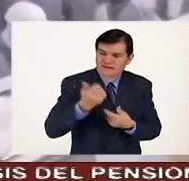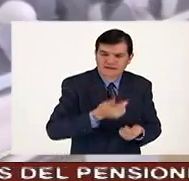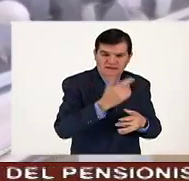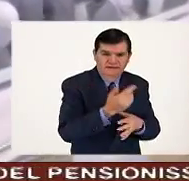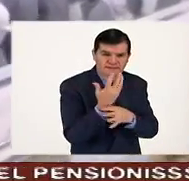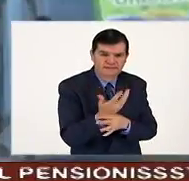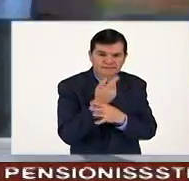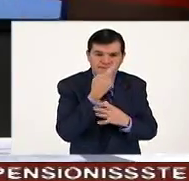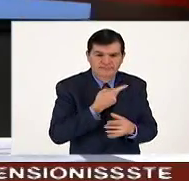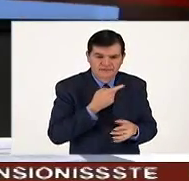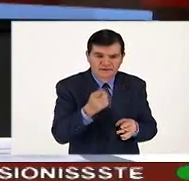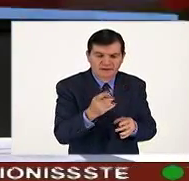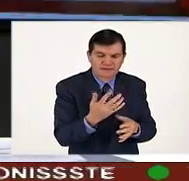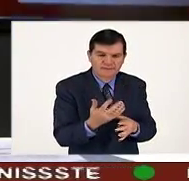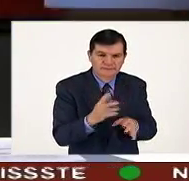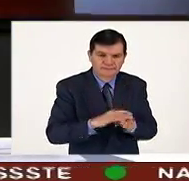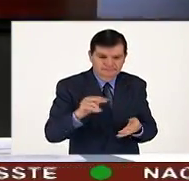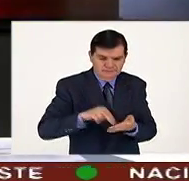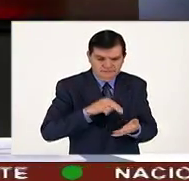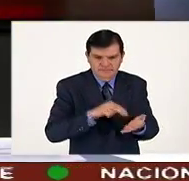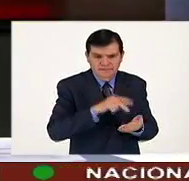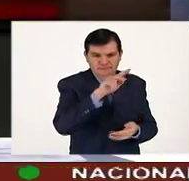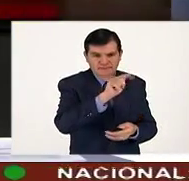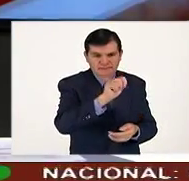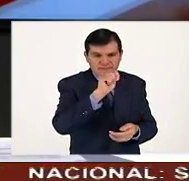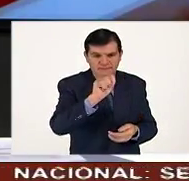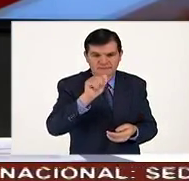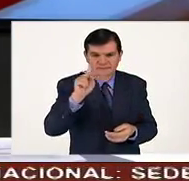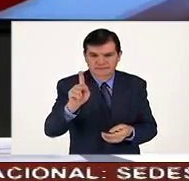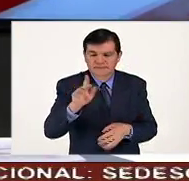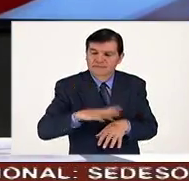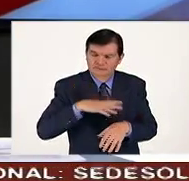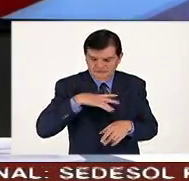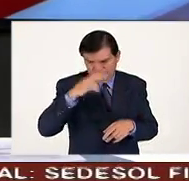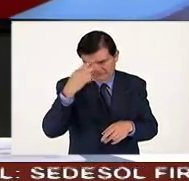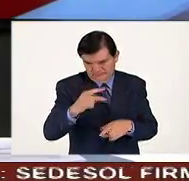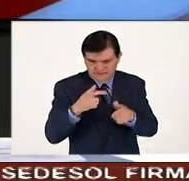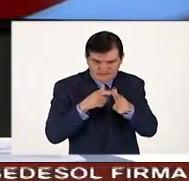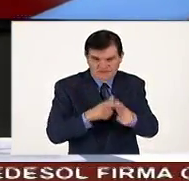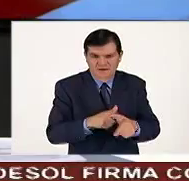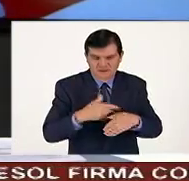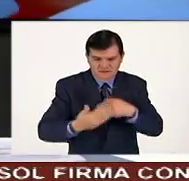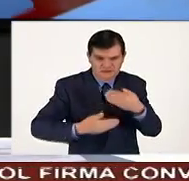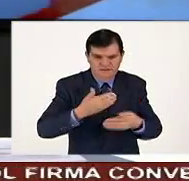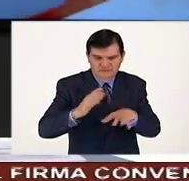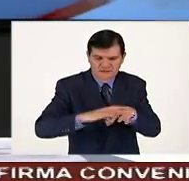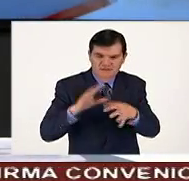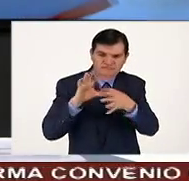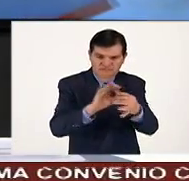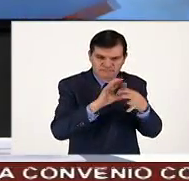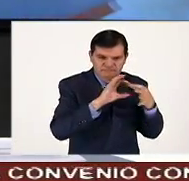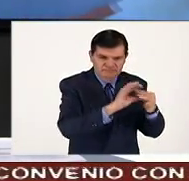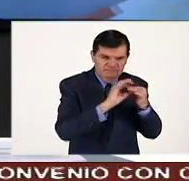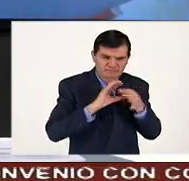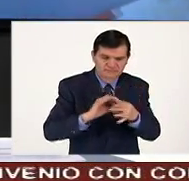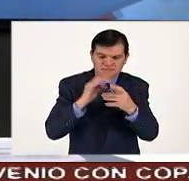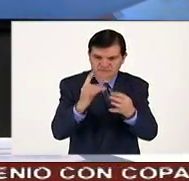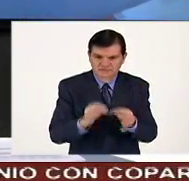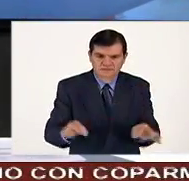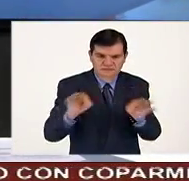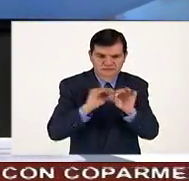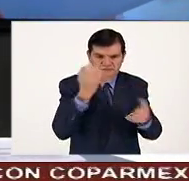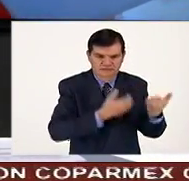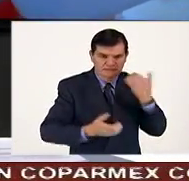secretario, pues después de la firma del TTP, pues México sigue perfilándose con otros países tan importantes, claves en el